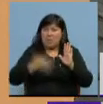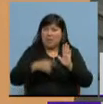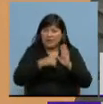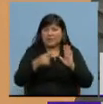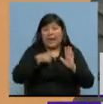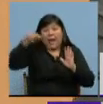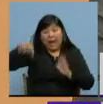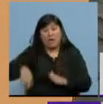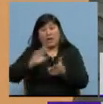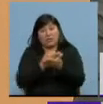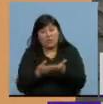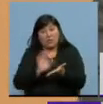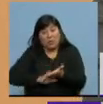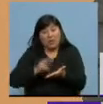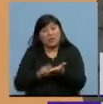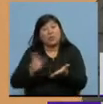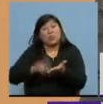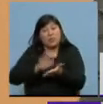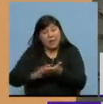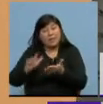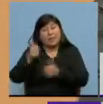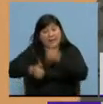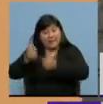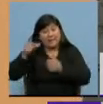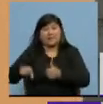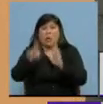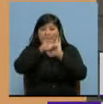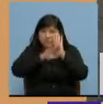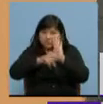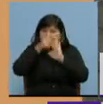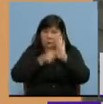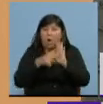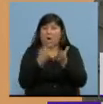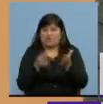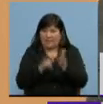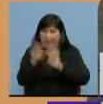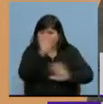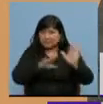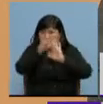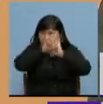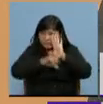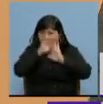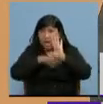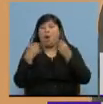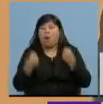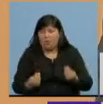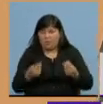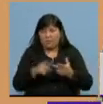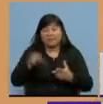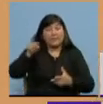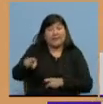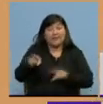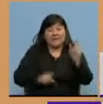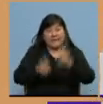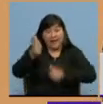reglamento técnico, y creemos que vamos a tener chances de volver a ser competitivos, así que si bien es una carrera especial, y donde por una